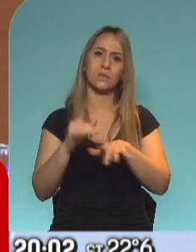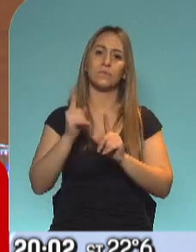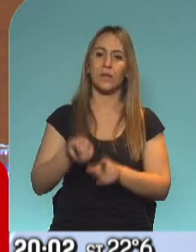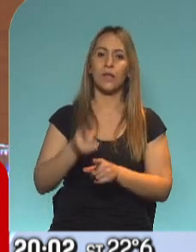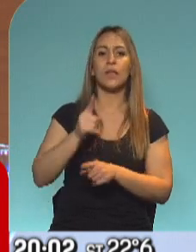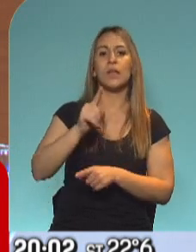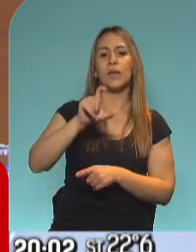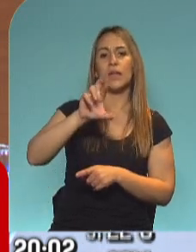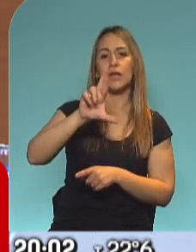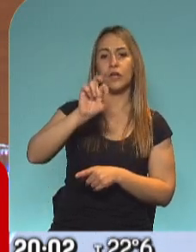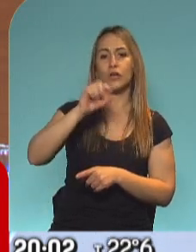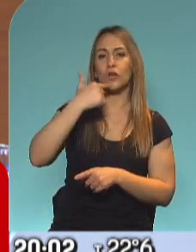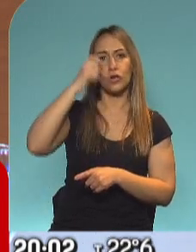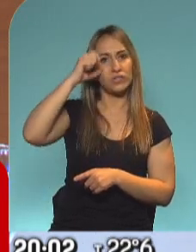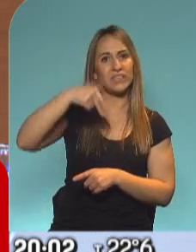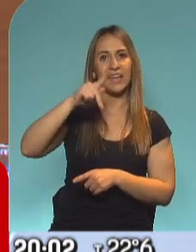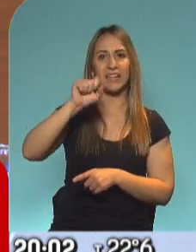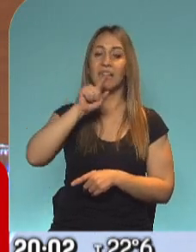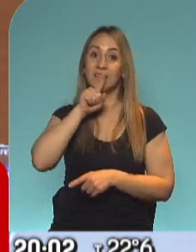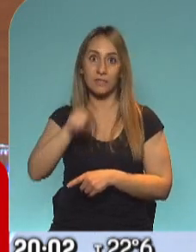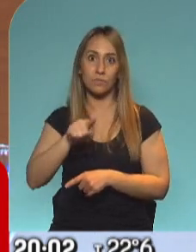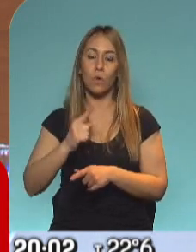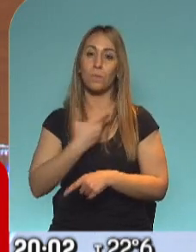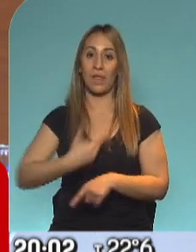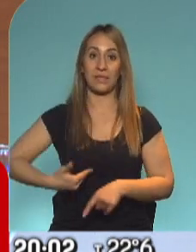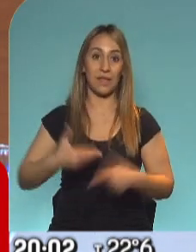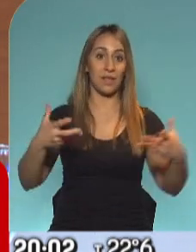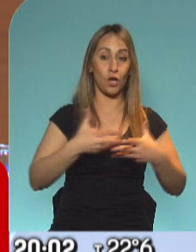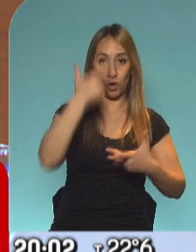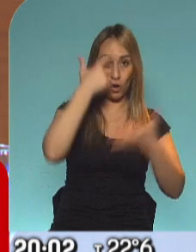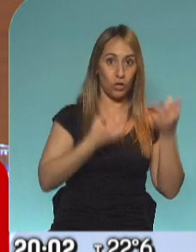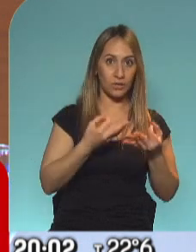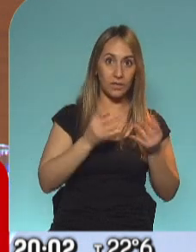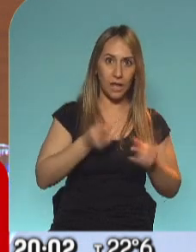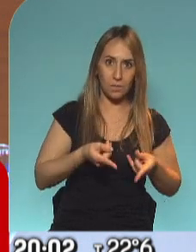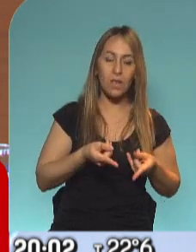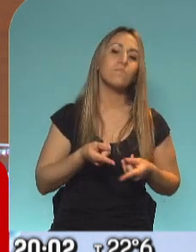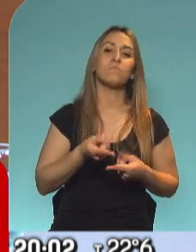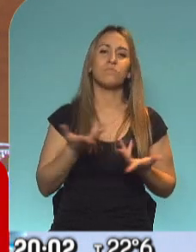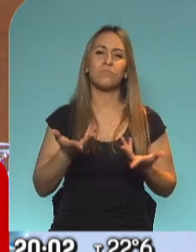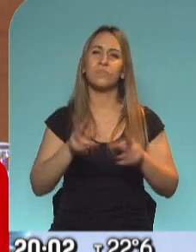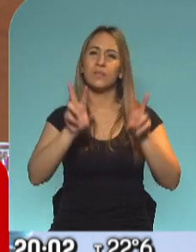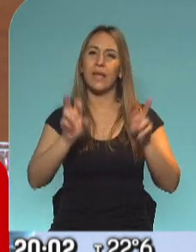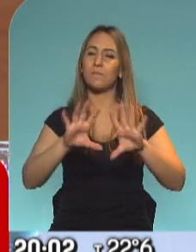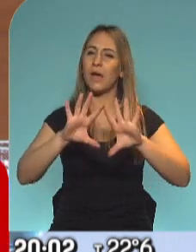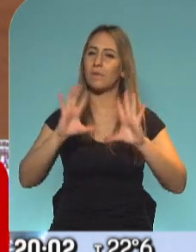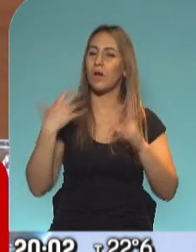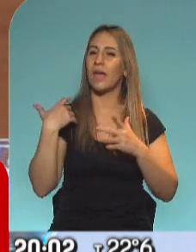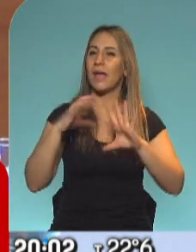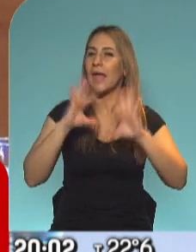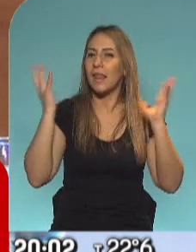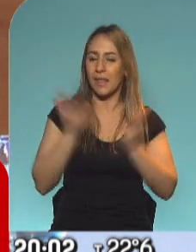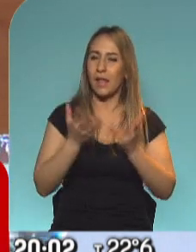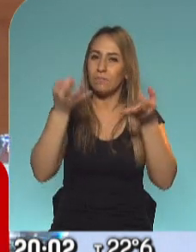Rosenkrantz, el presidente de la Corte. Para englobar, para universalizar el tema, Lucía va a